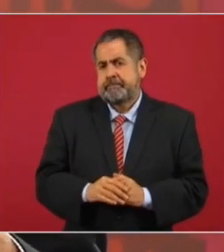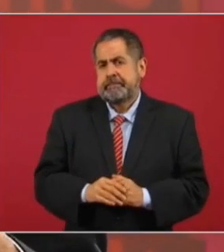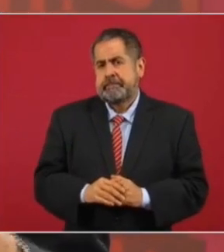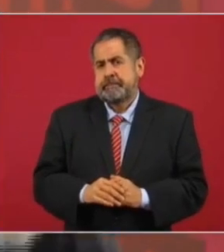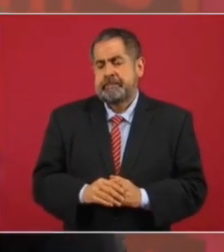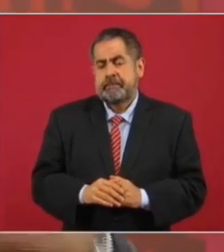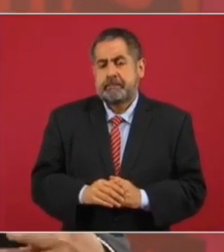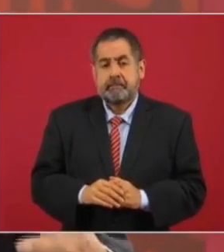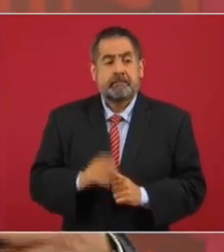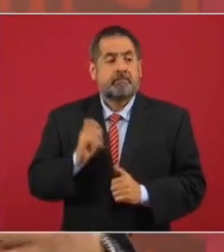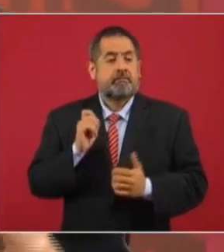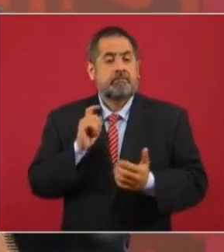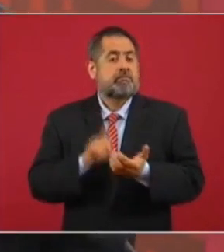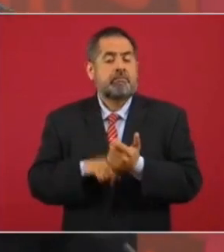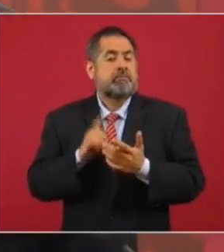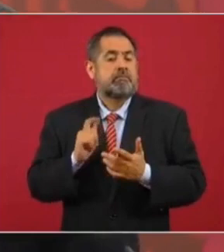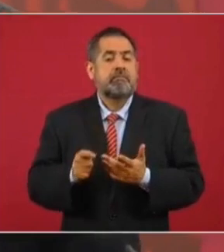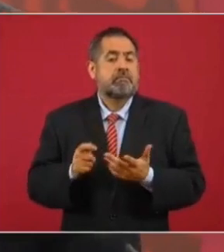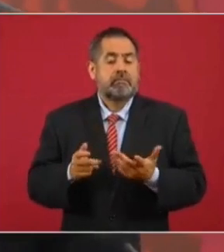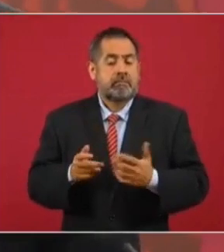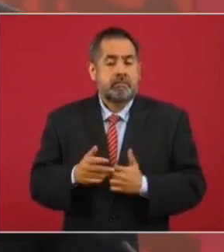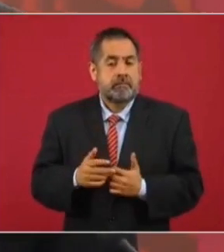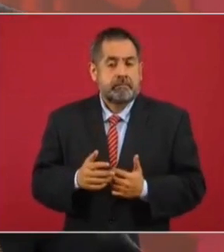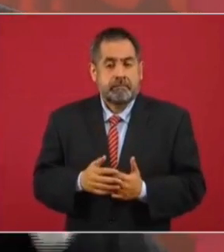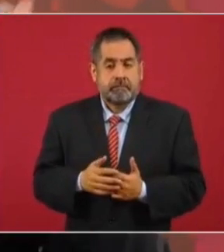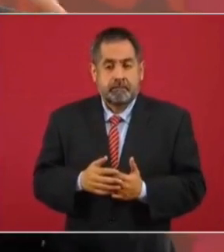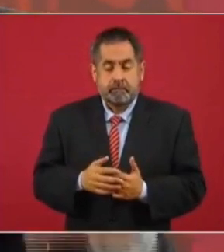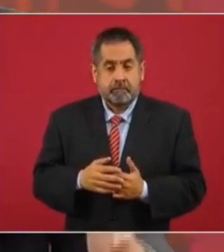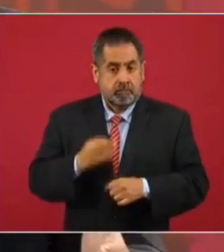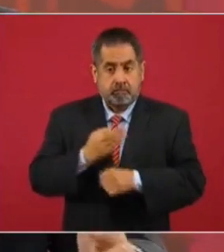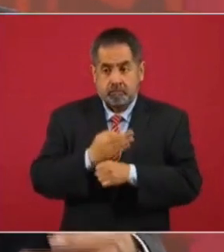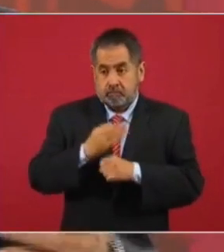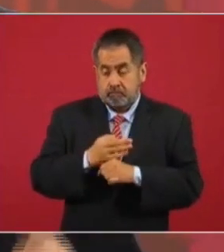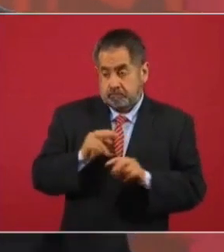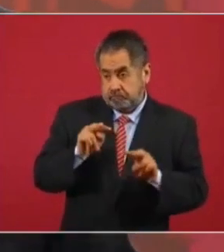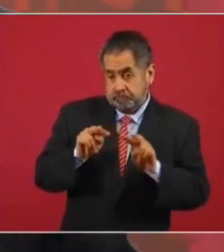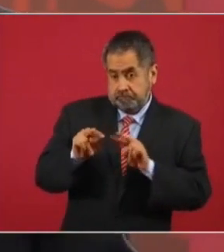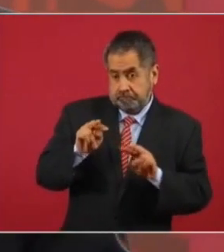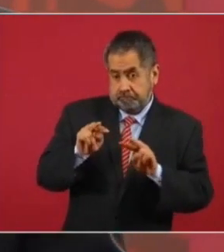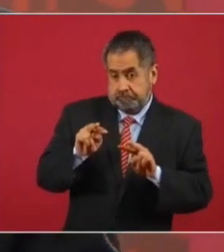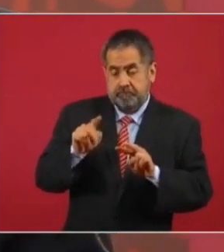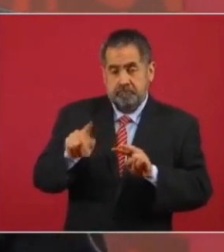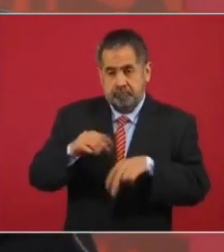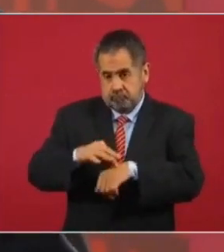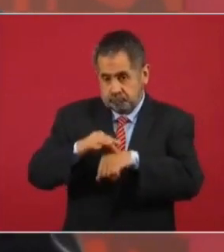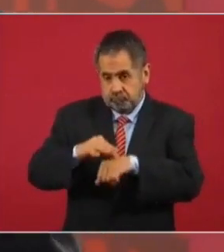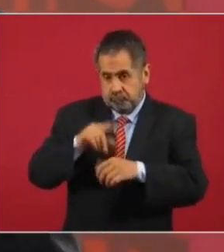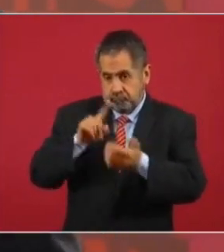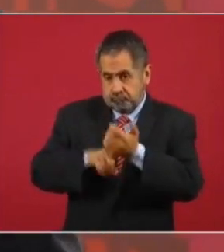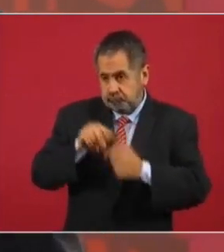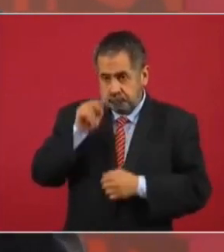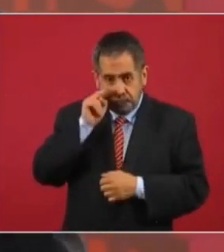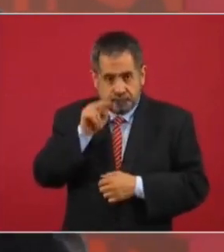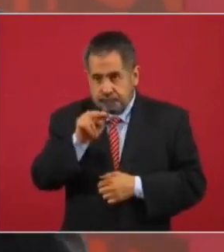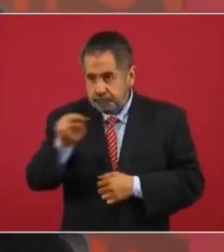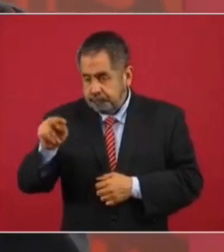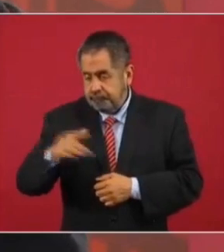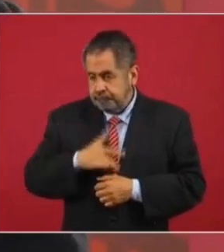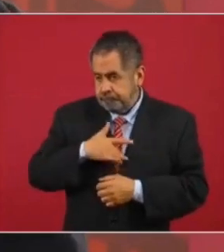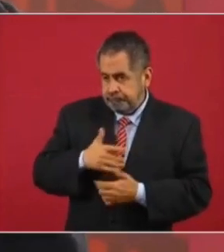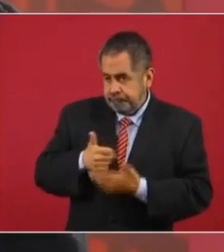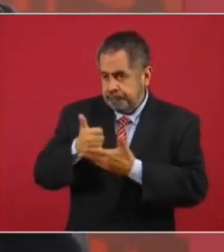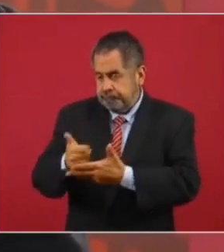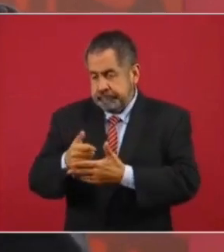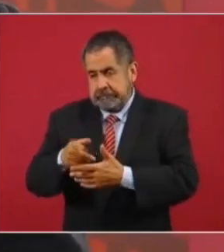que nos estamos fijando en la realidad de los otros, que nos